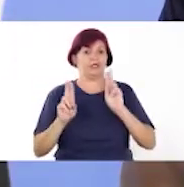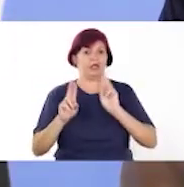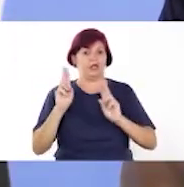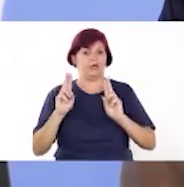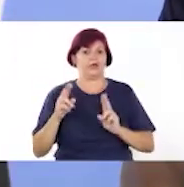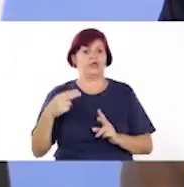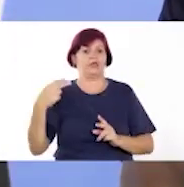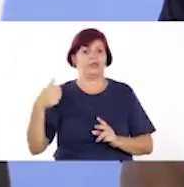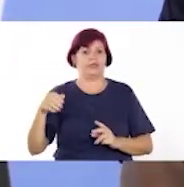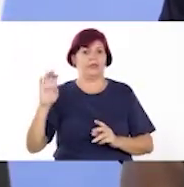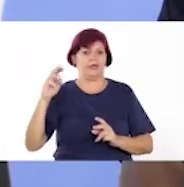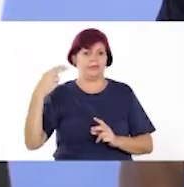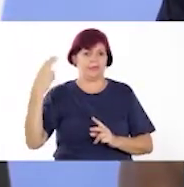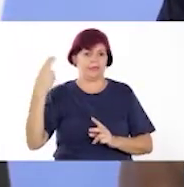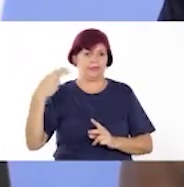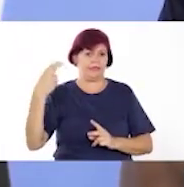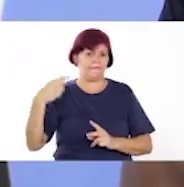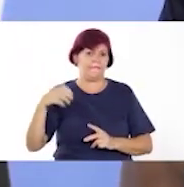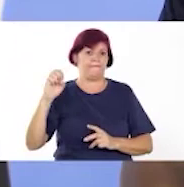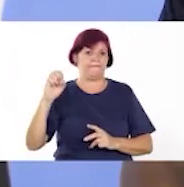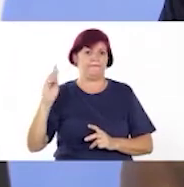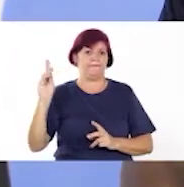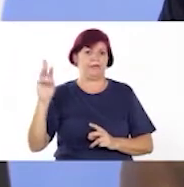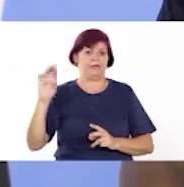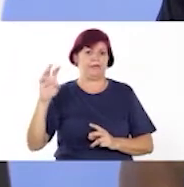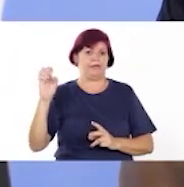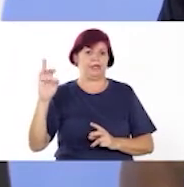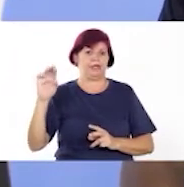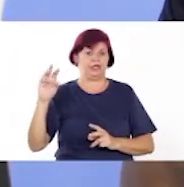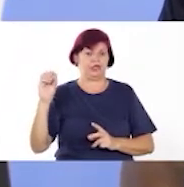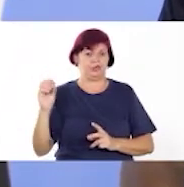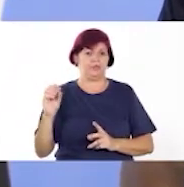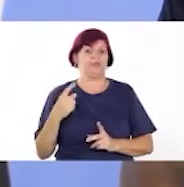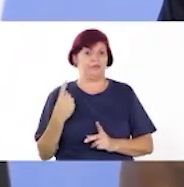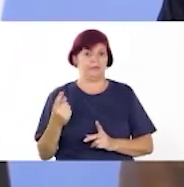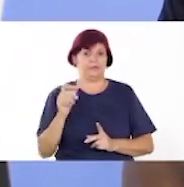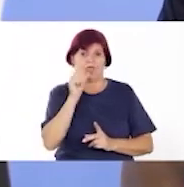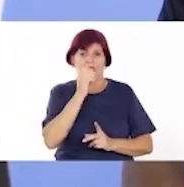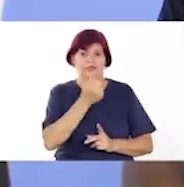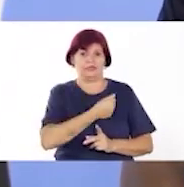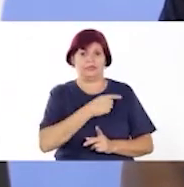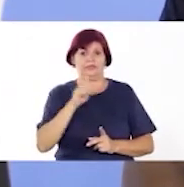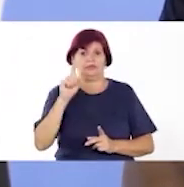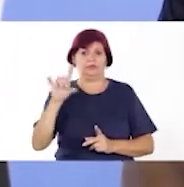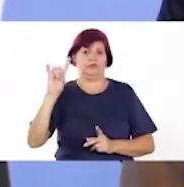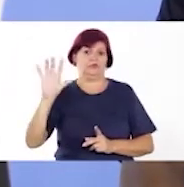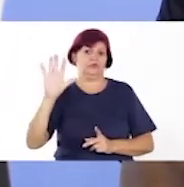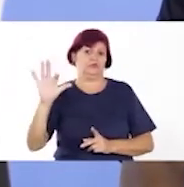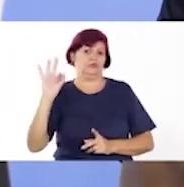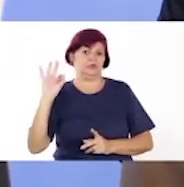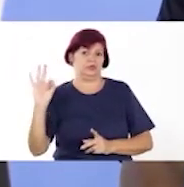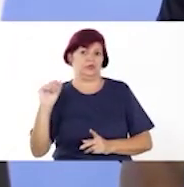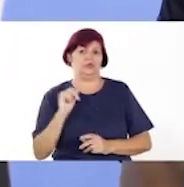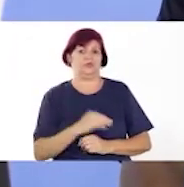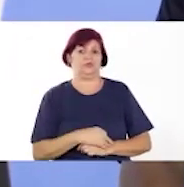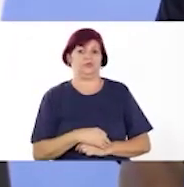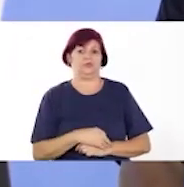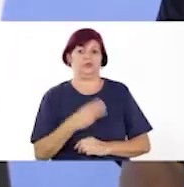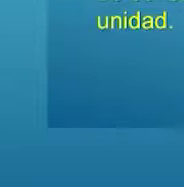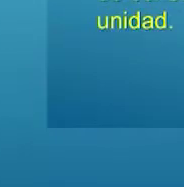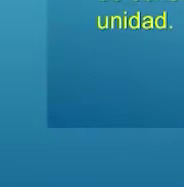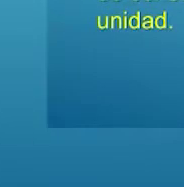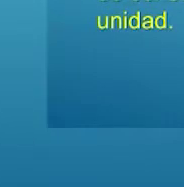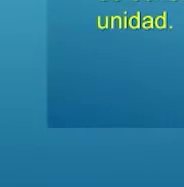de 1958, y el Pacto del Pedrero, el 1 de diciembre, de